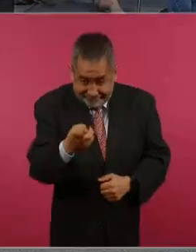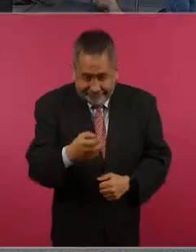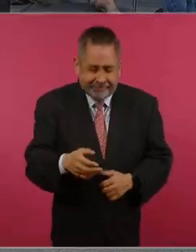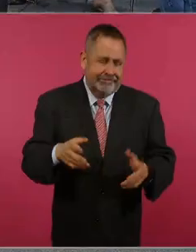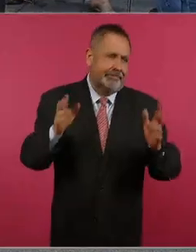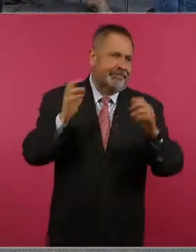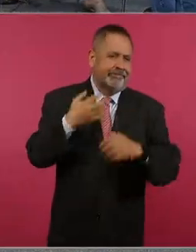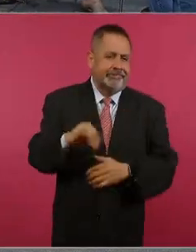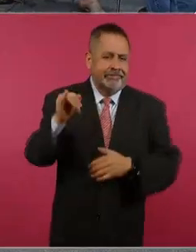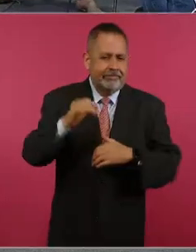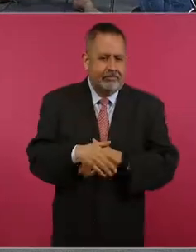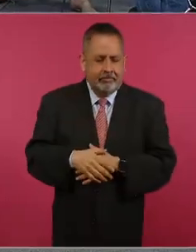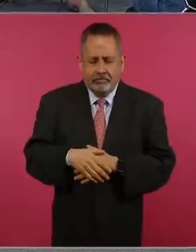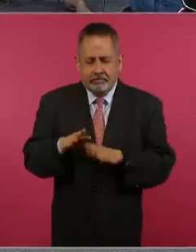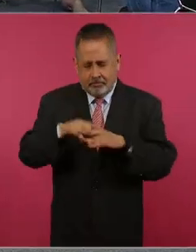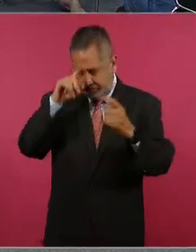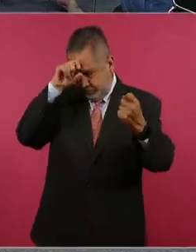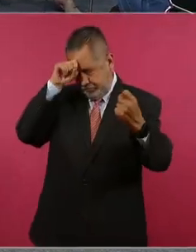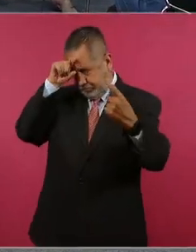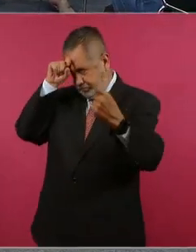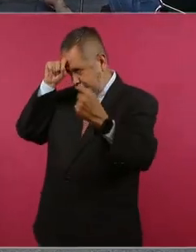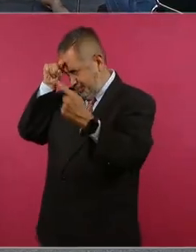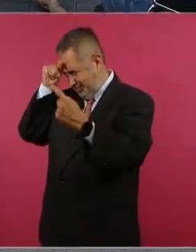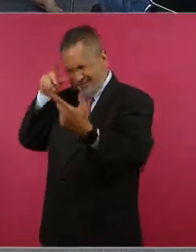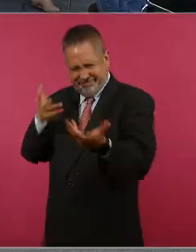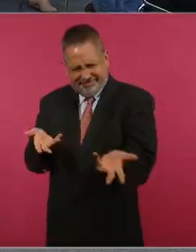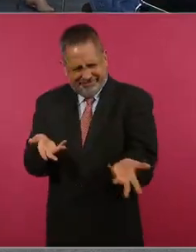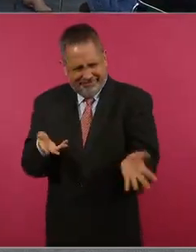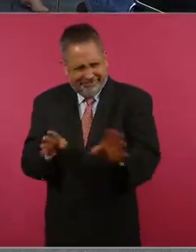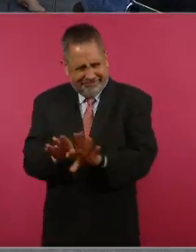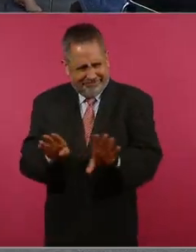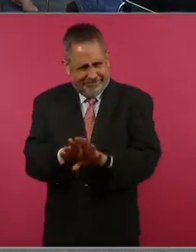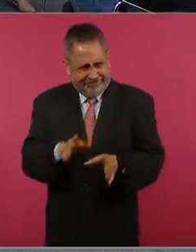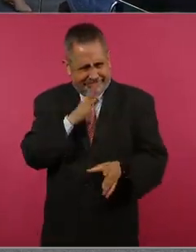Pues solo por telepatía, o sea.